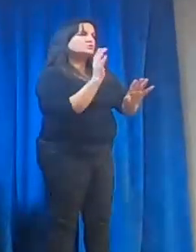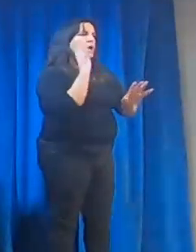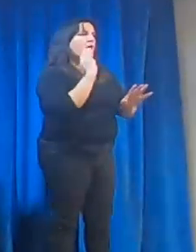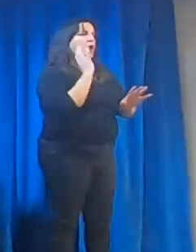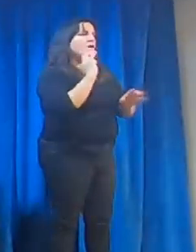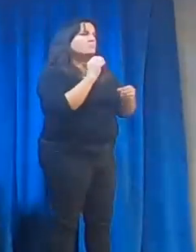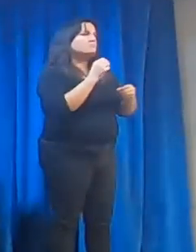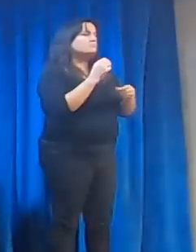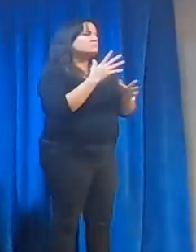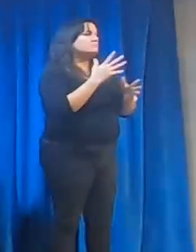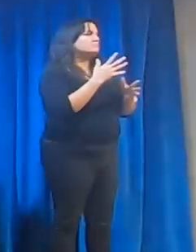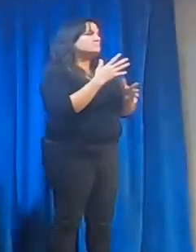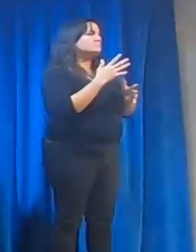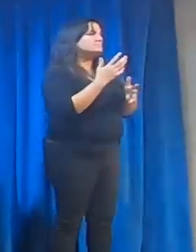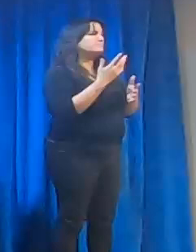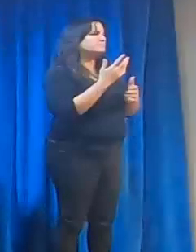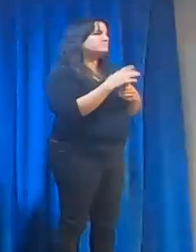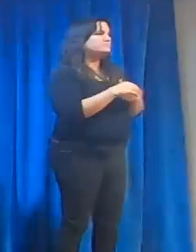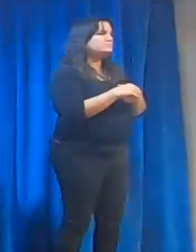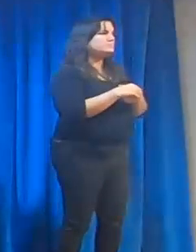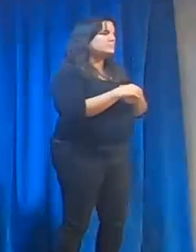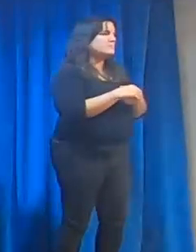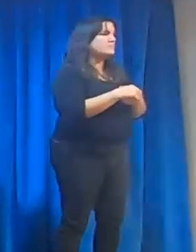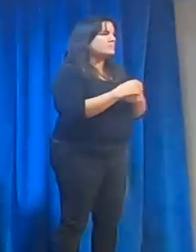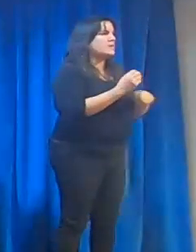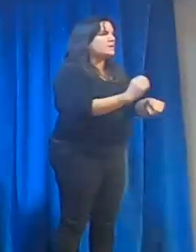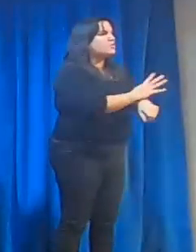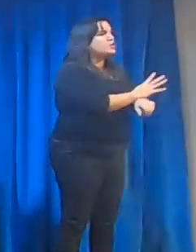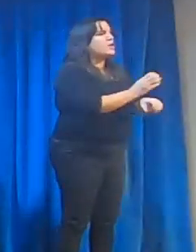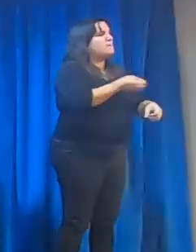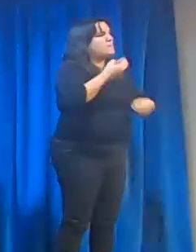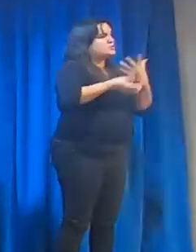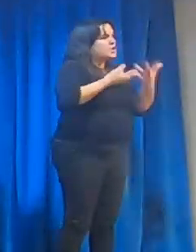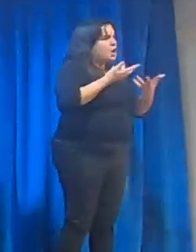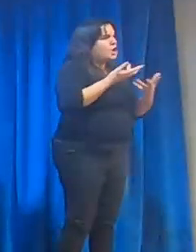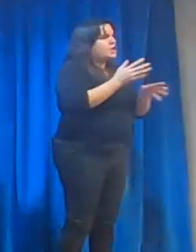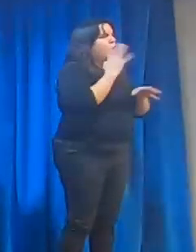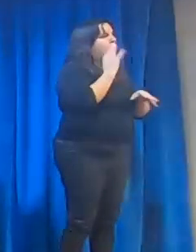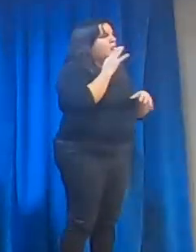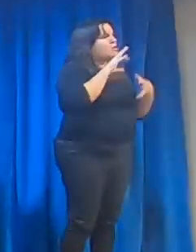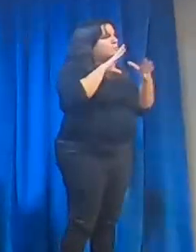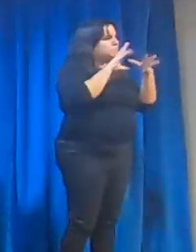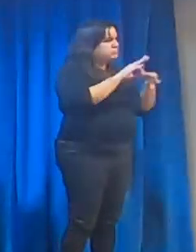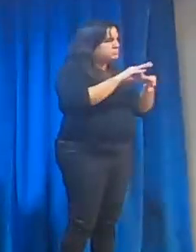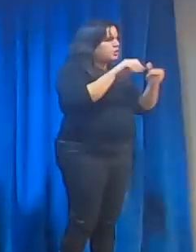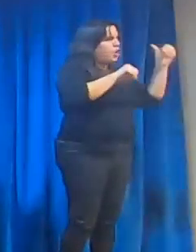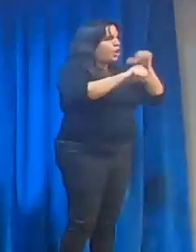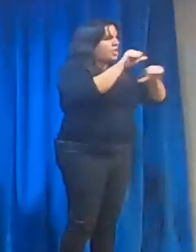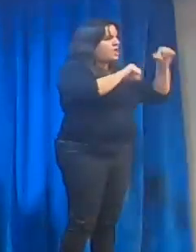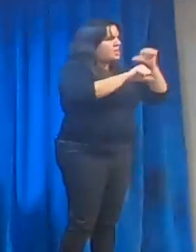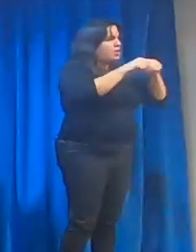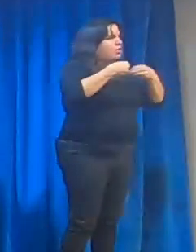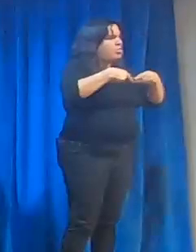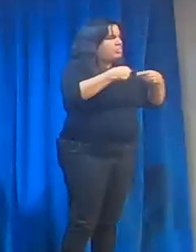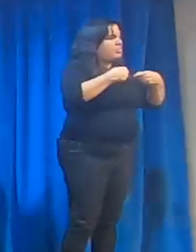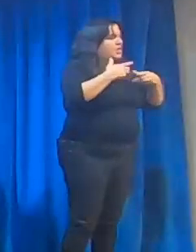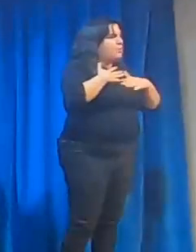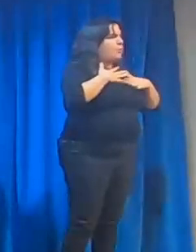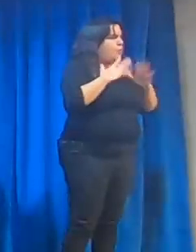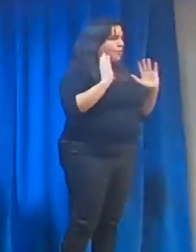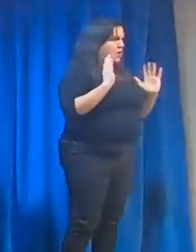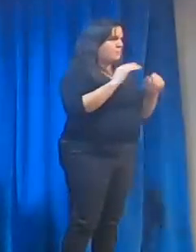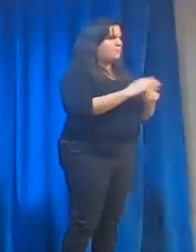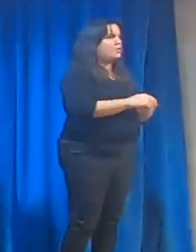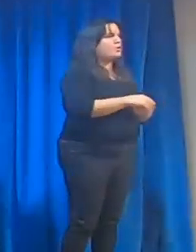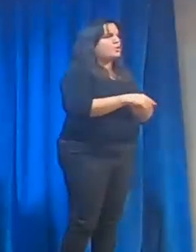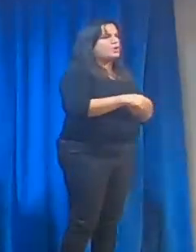orgánica. Las emociones comienzan. Por las emociones nos damos cuenta de la familiaridad con los otros. Entendemos